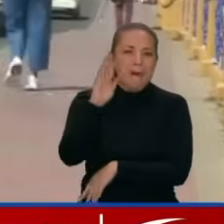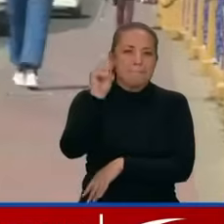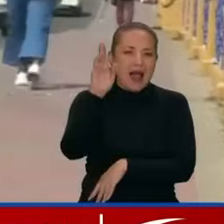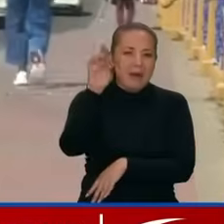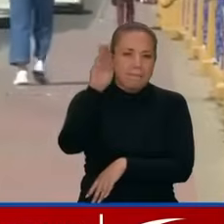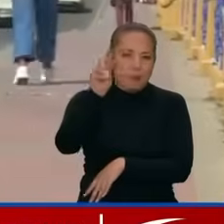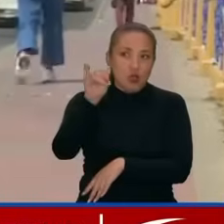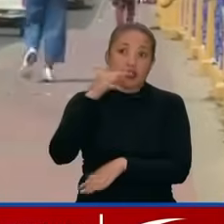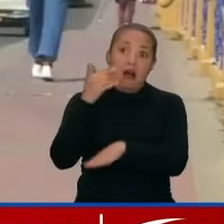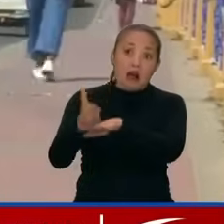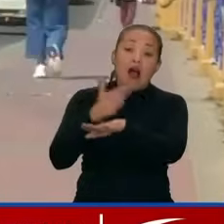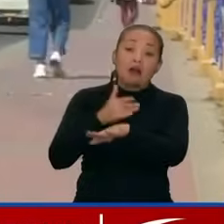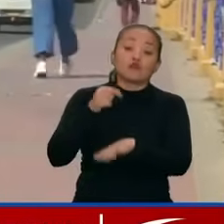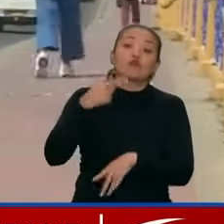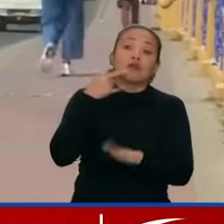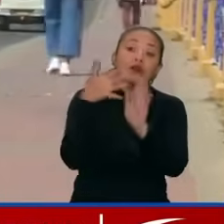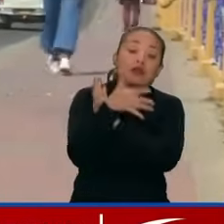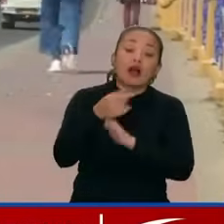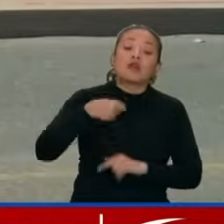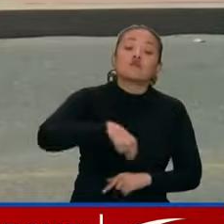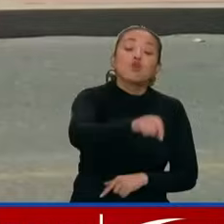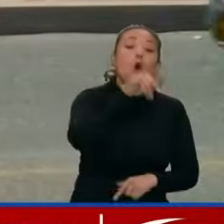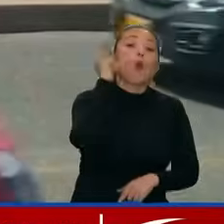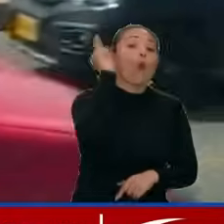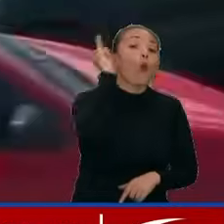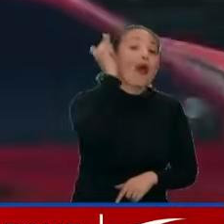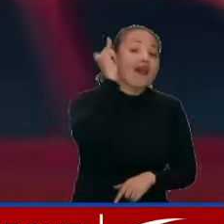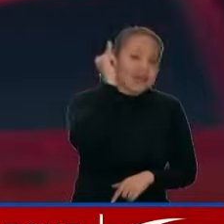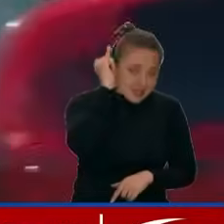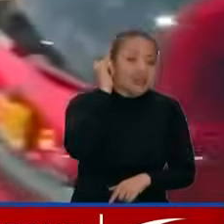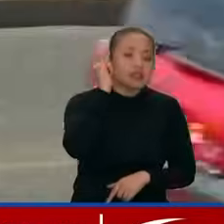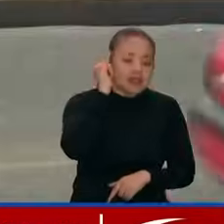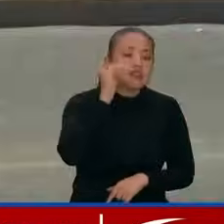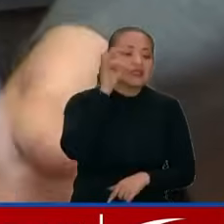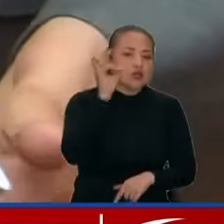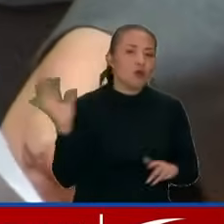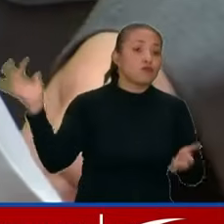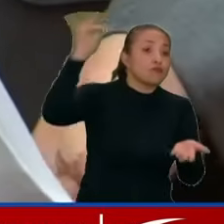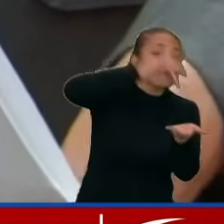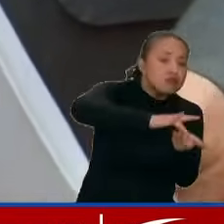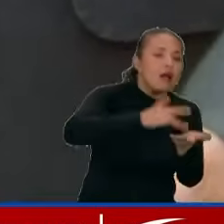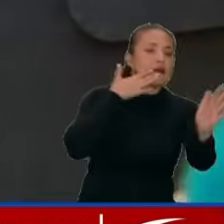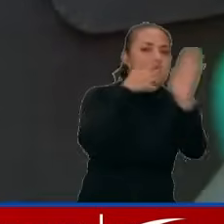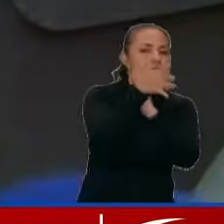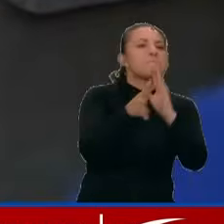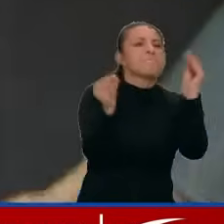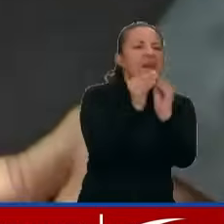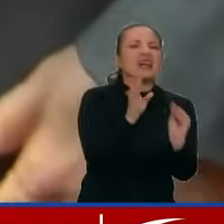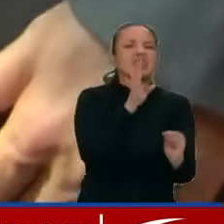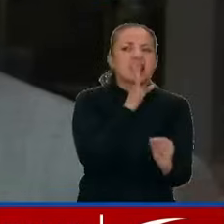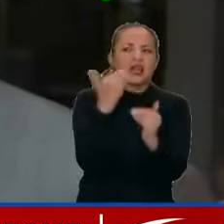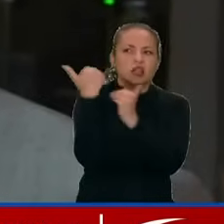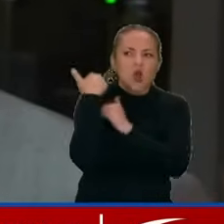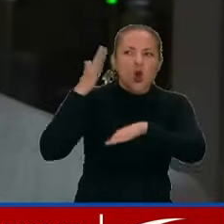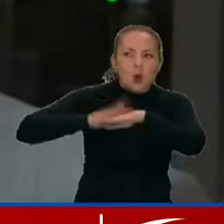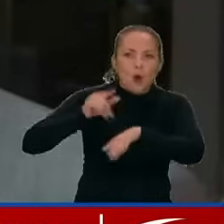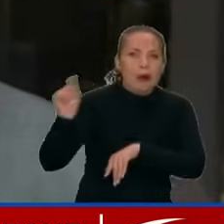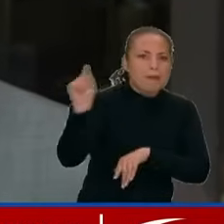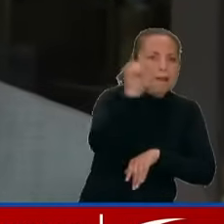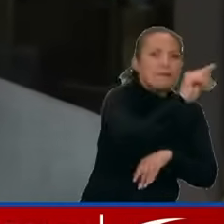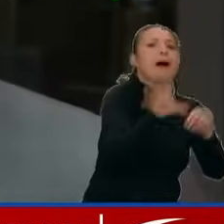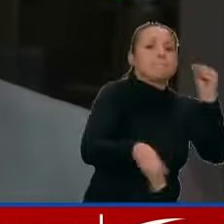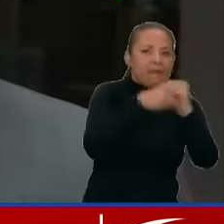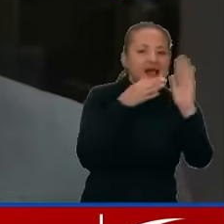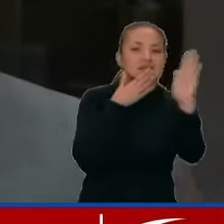quien anticipa que el jueves en Cartagena el país conocerá más responsables vamos a formular más